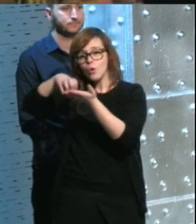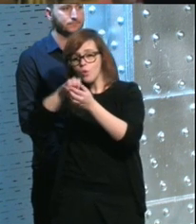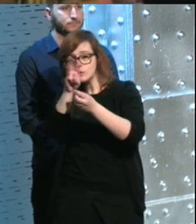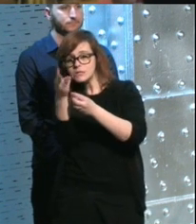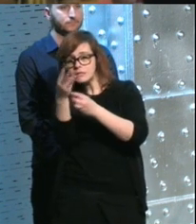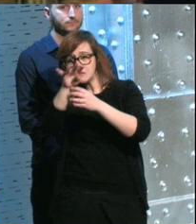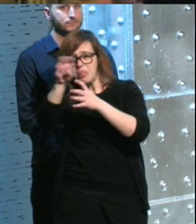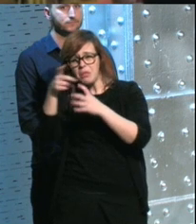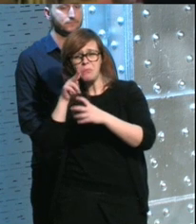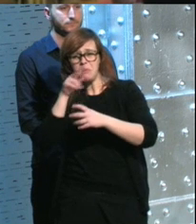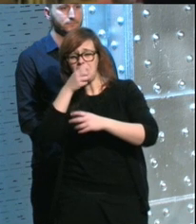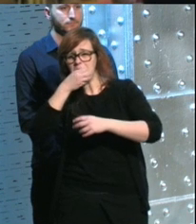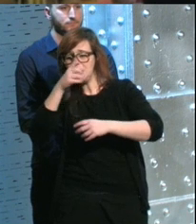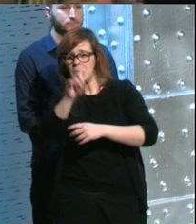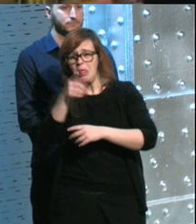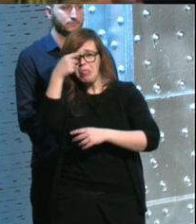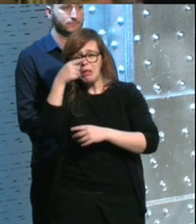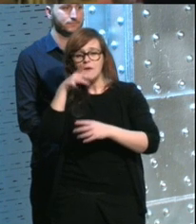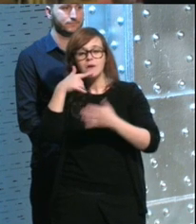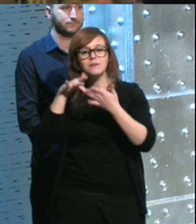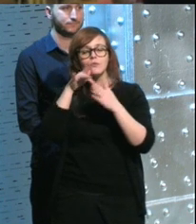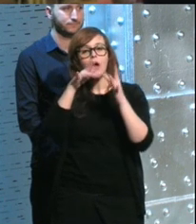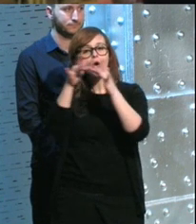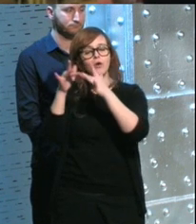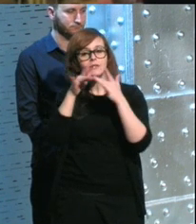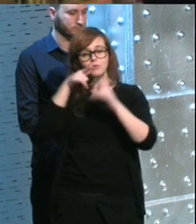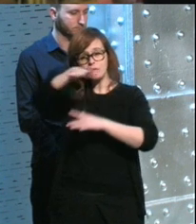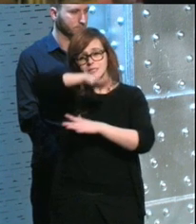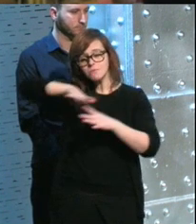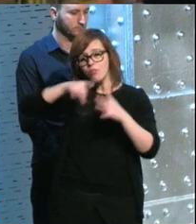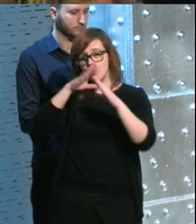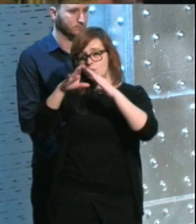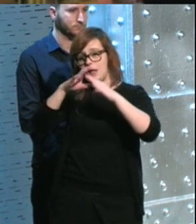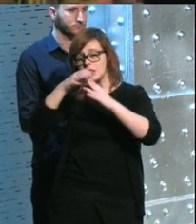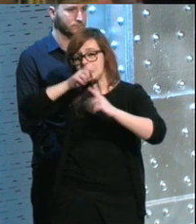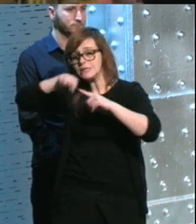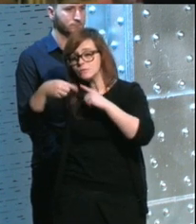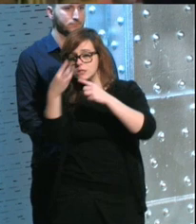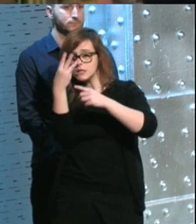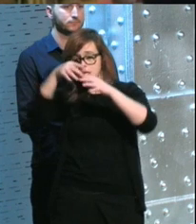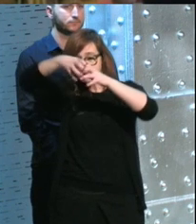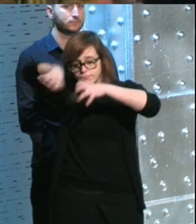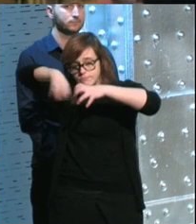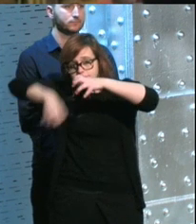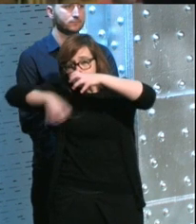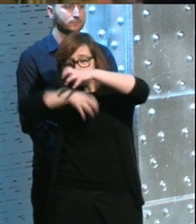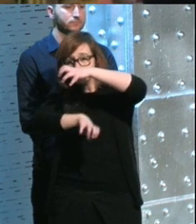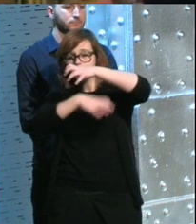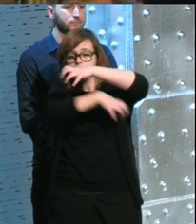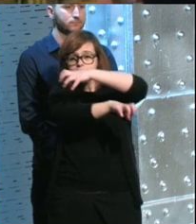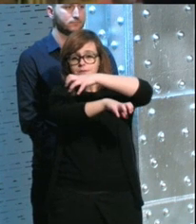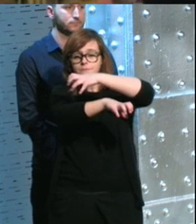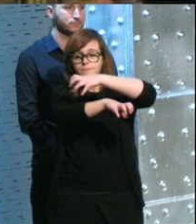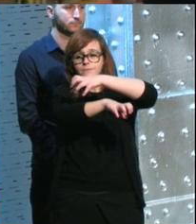o 4, ya no veo bien, que se conectan pero con un espacio de comunicación, después 3 conjuntos de 4